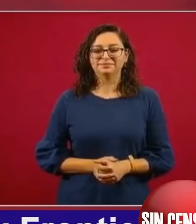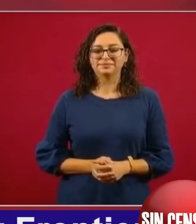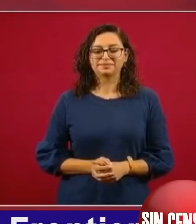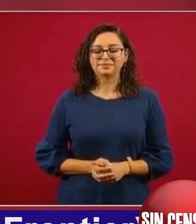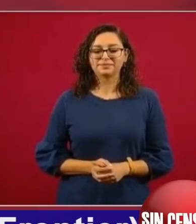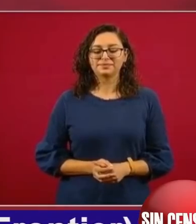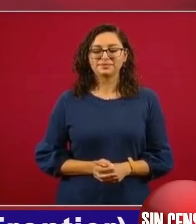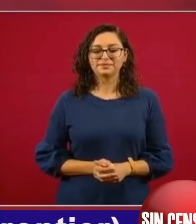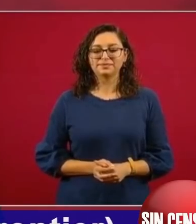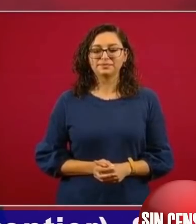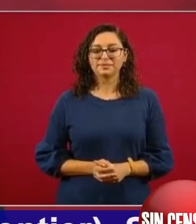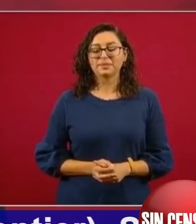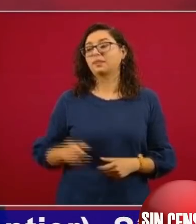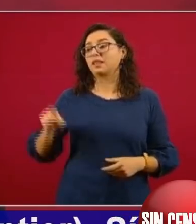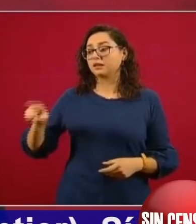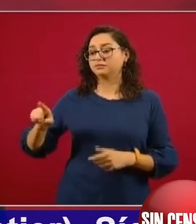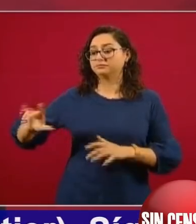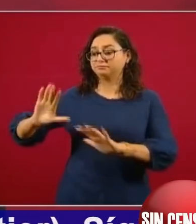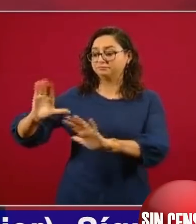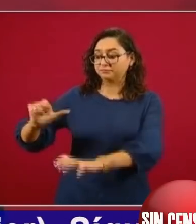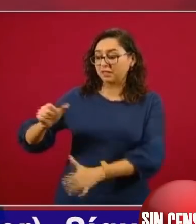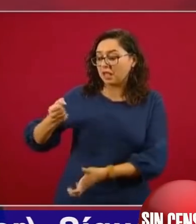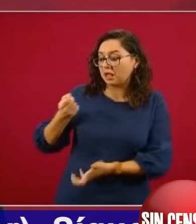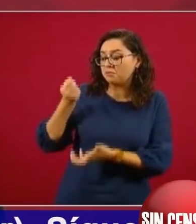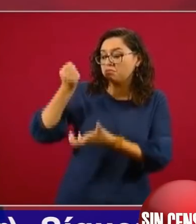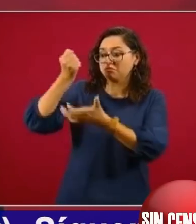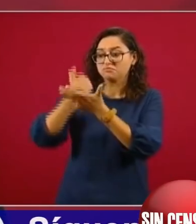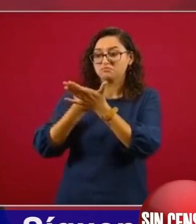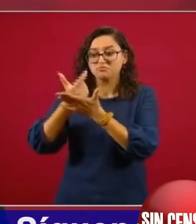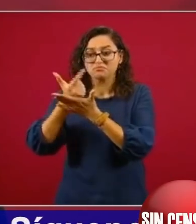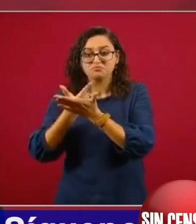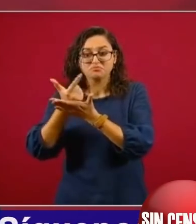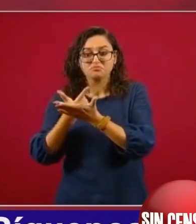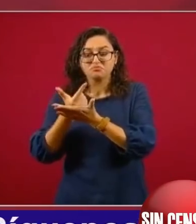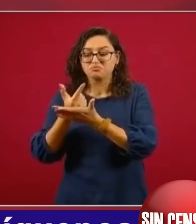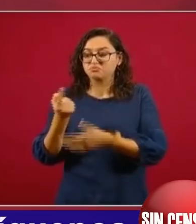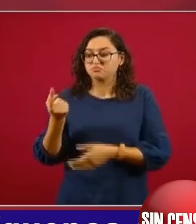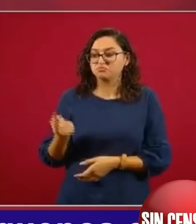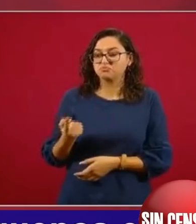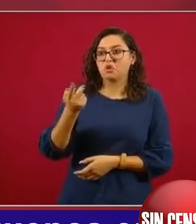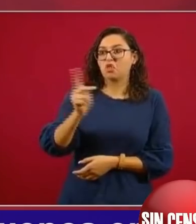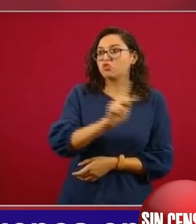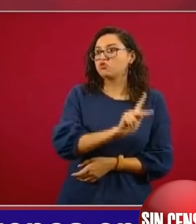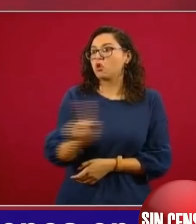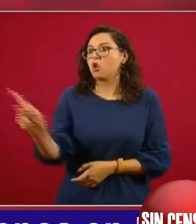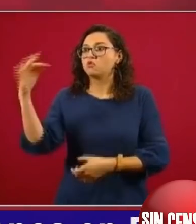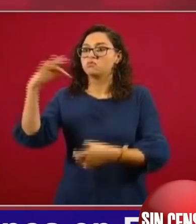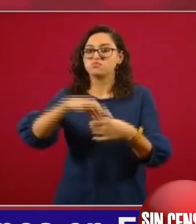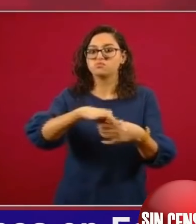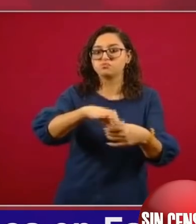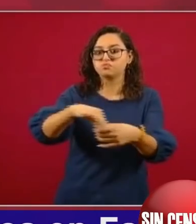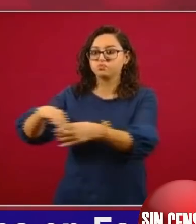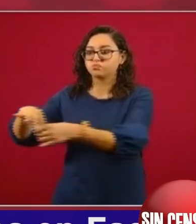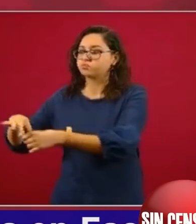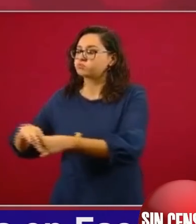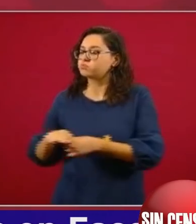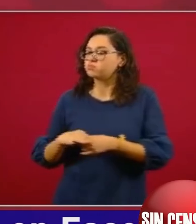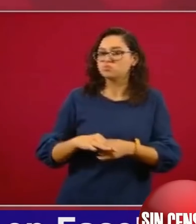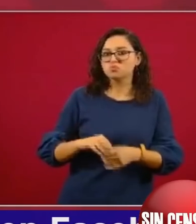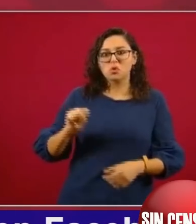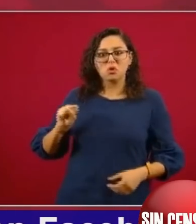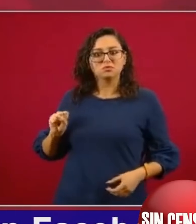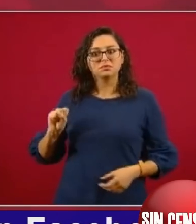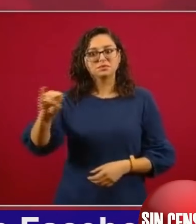de manera unánime, con todos los votos. ¿No les parece un